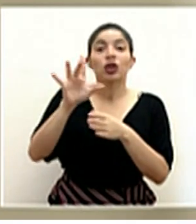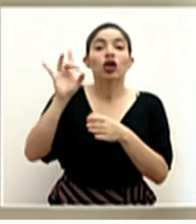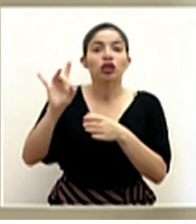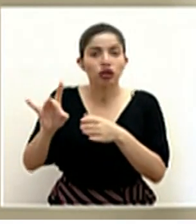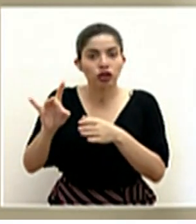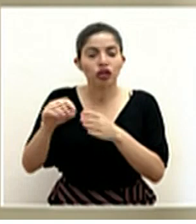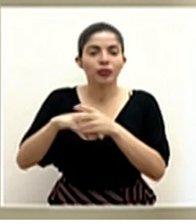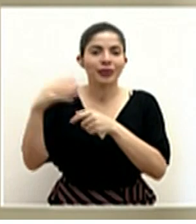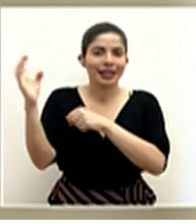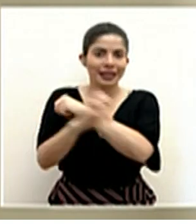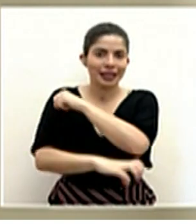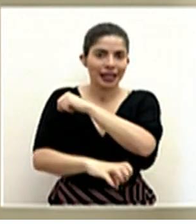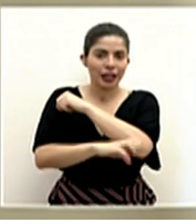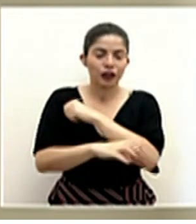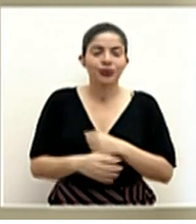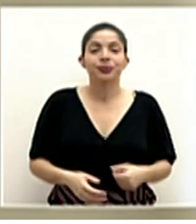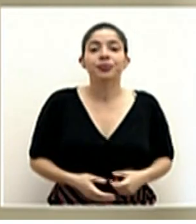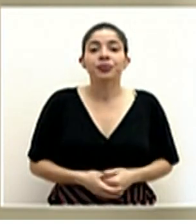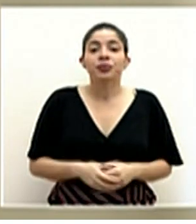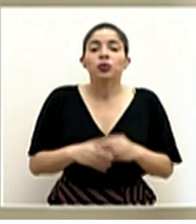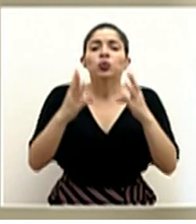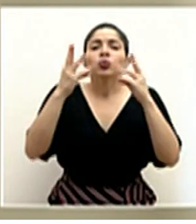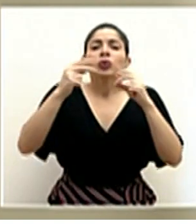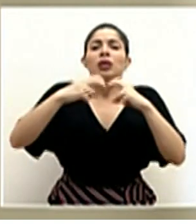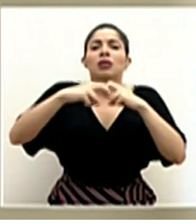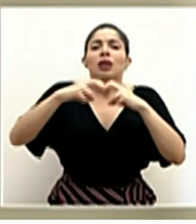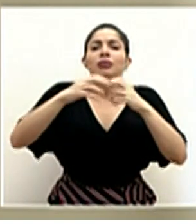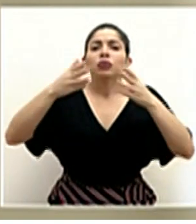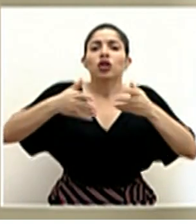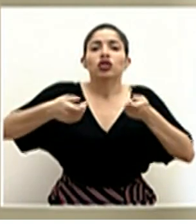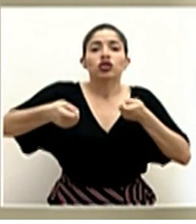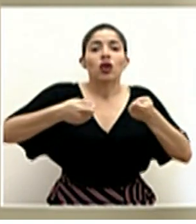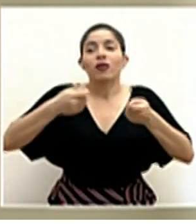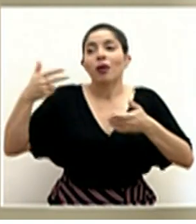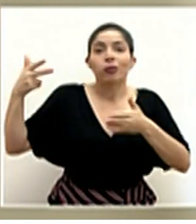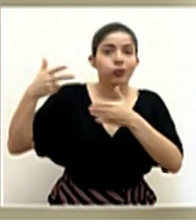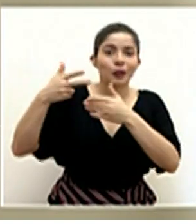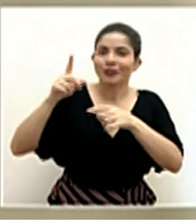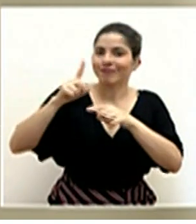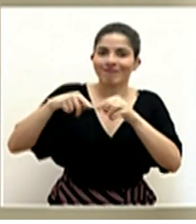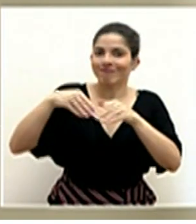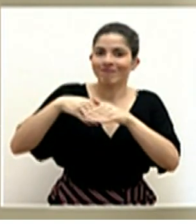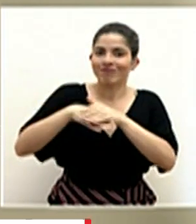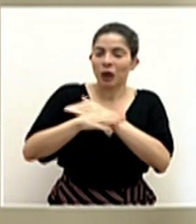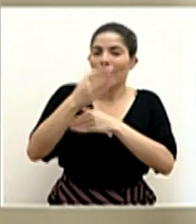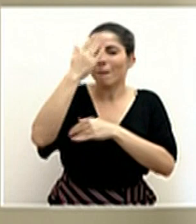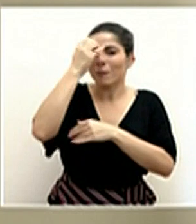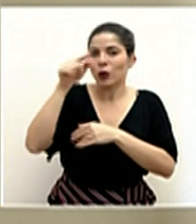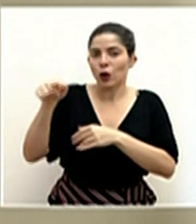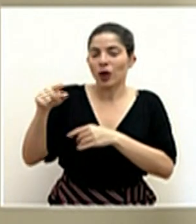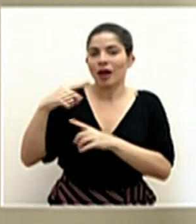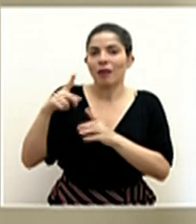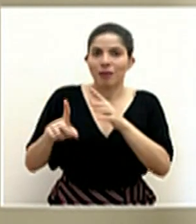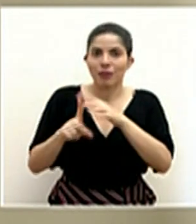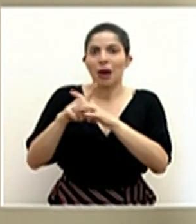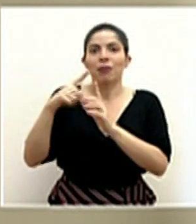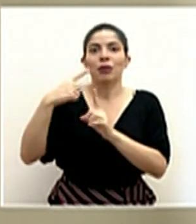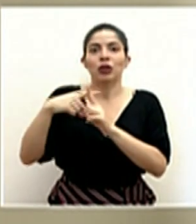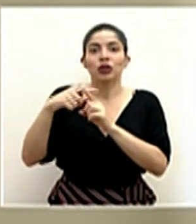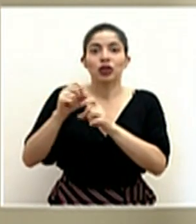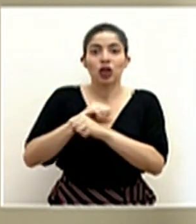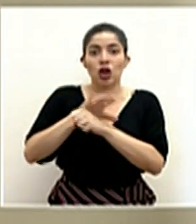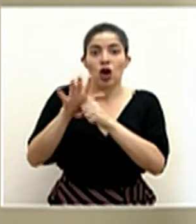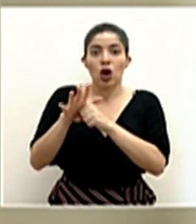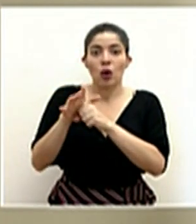158 son extranjeros. El número de transportistas a los que no se les autorizó el ingreso a Costa Rica por tener resultado positivo en